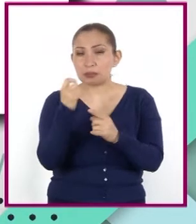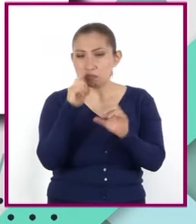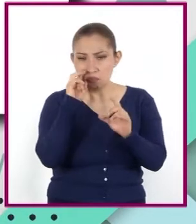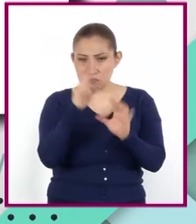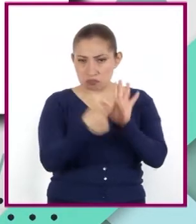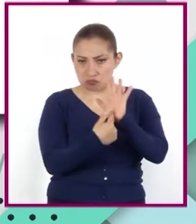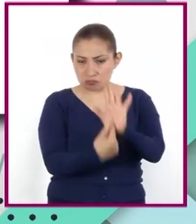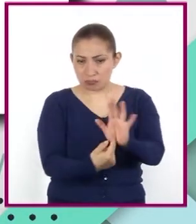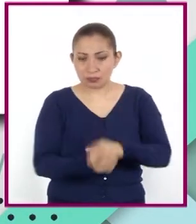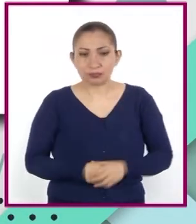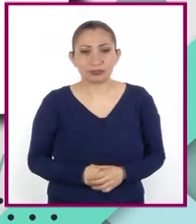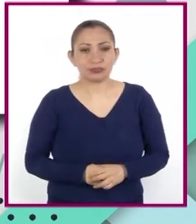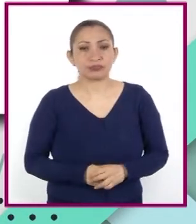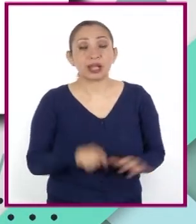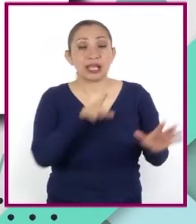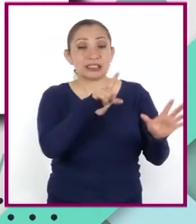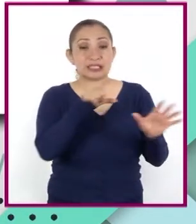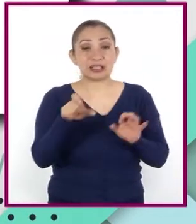representar como